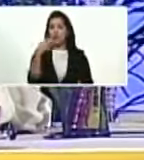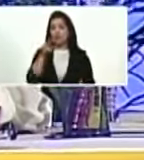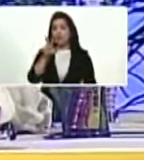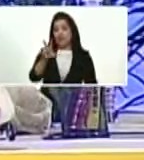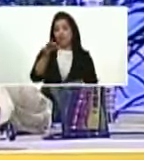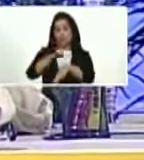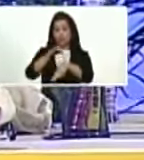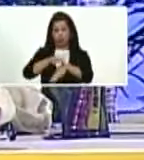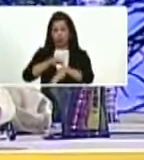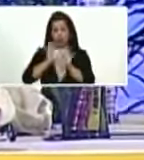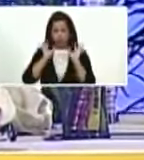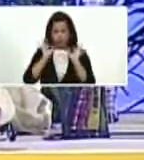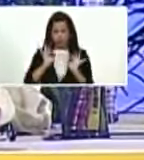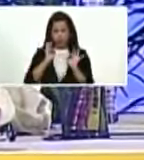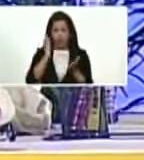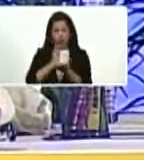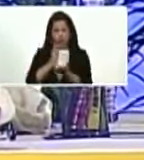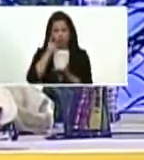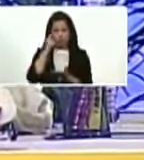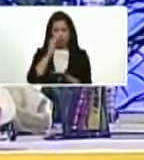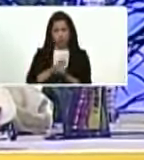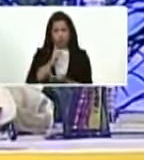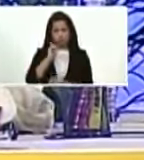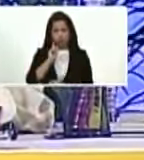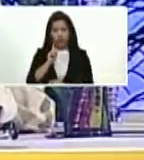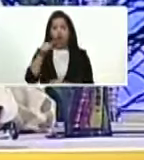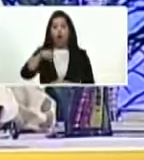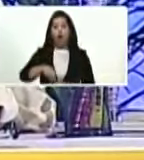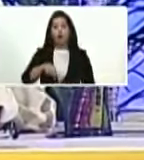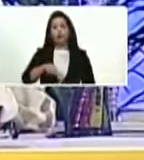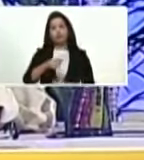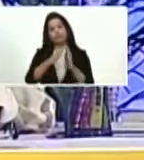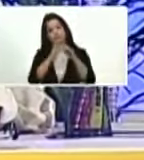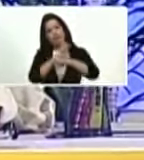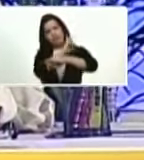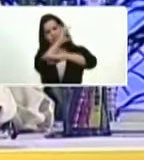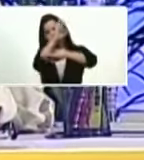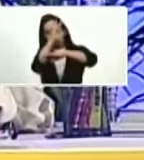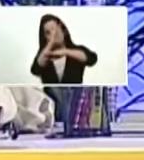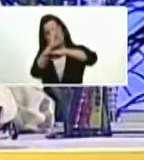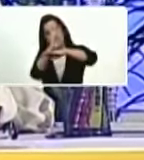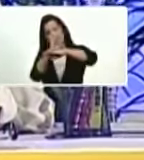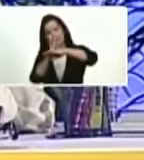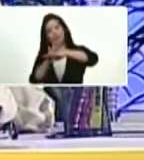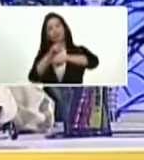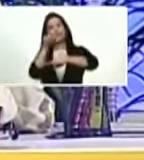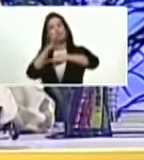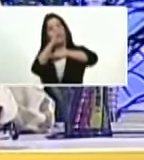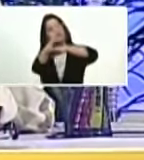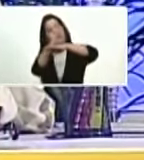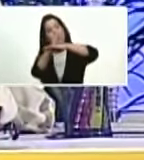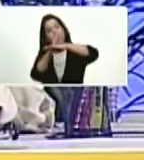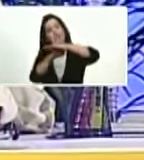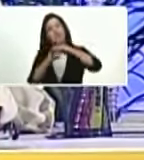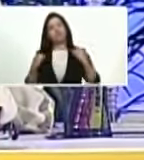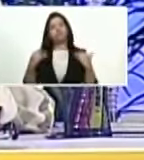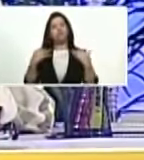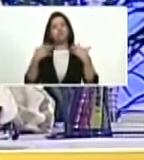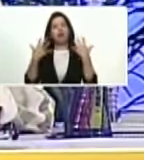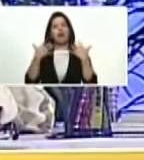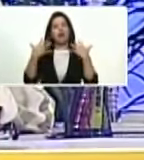6:53, ¿verdad? De esta hermosa tarde zuliana, el Zulia, desde el Zulia, el calor zuliano.